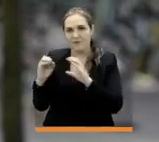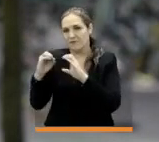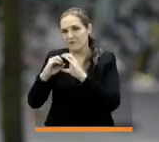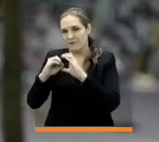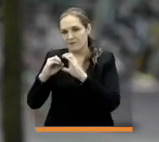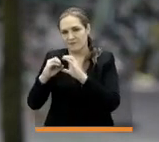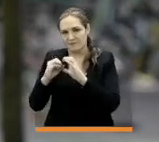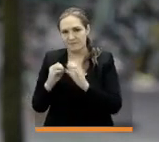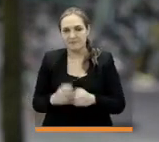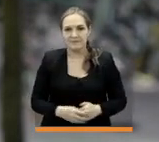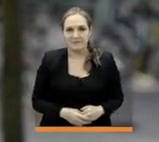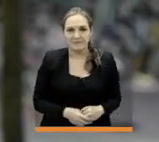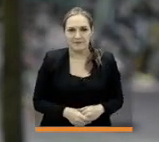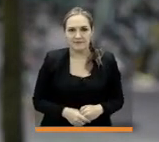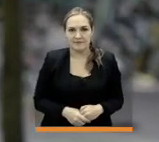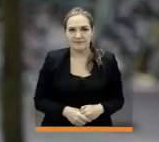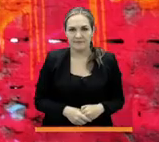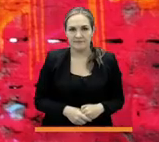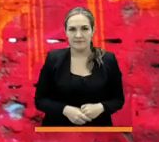y Fontur.